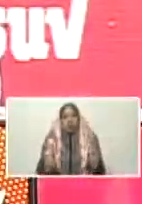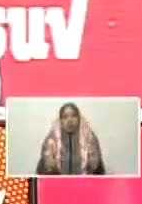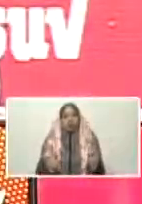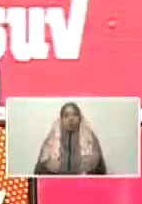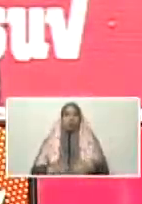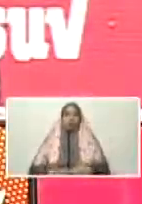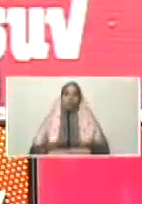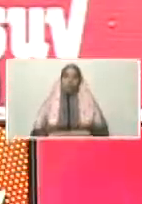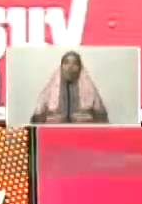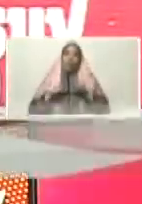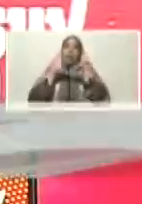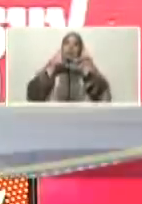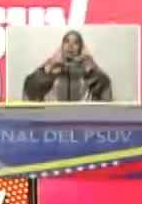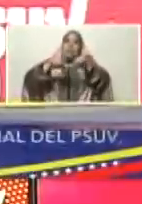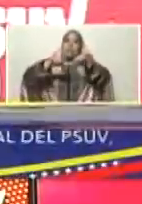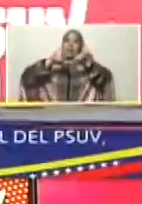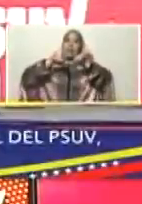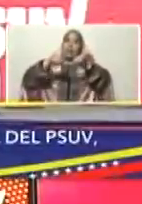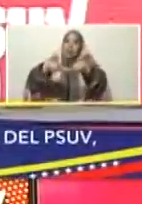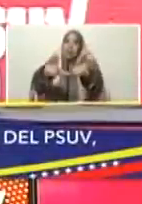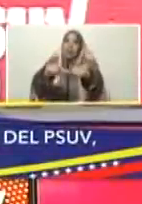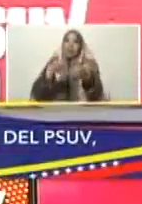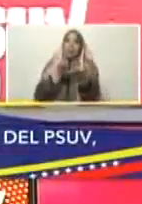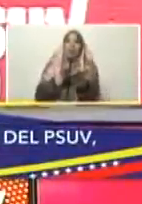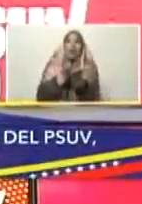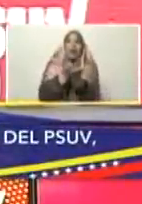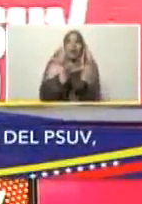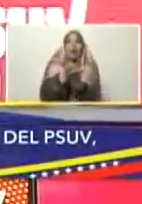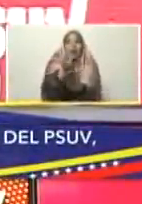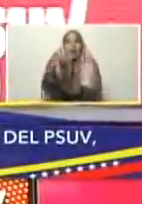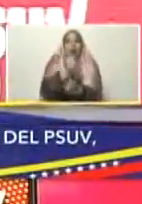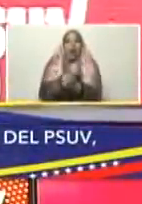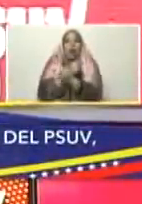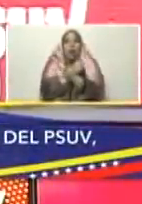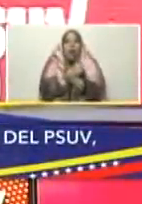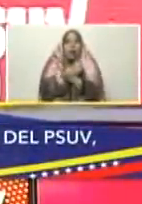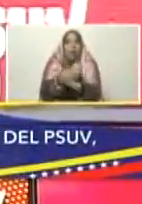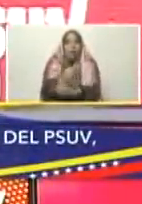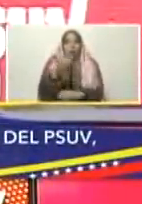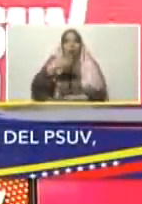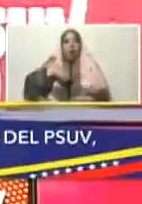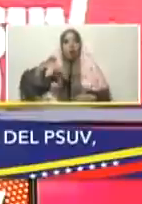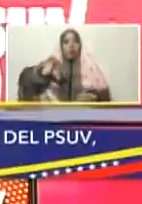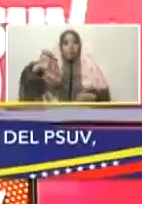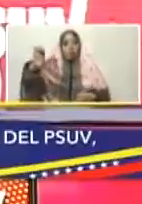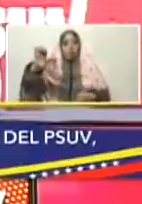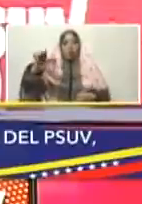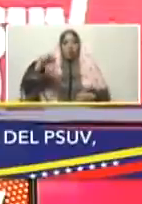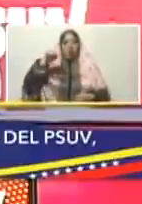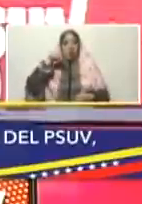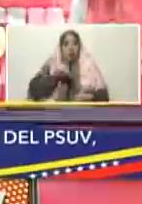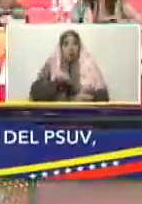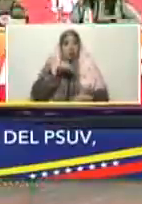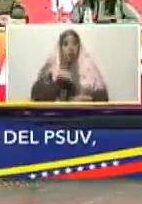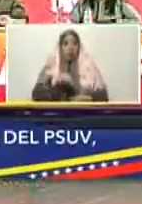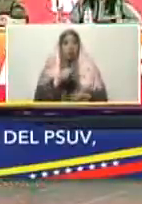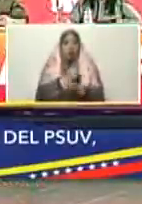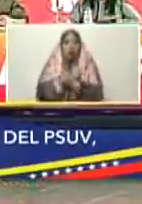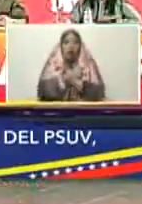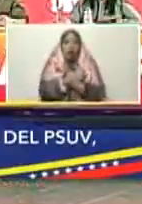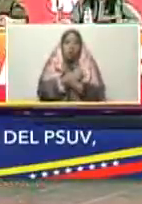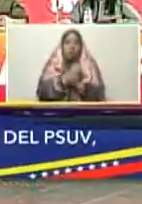permanente del sentimiento y del amor a la patria y desde el amor a la patria ir por